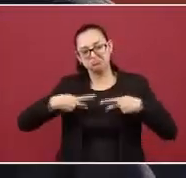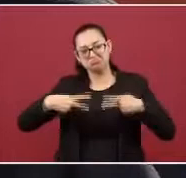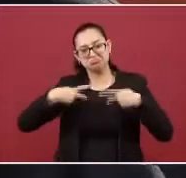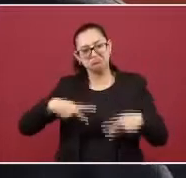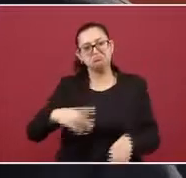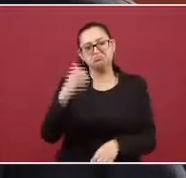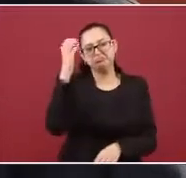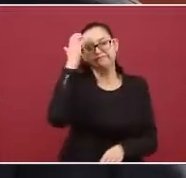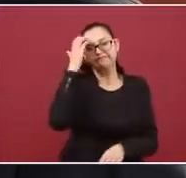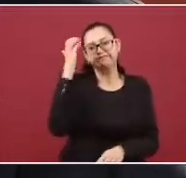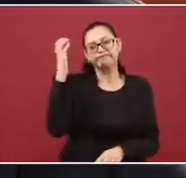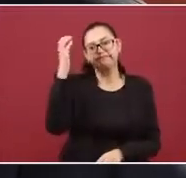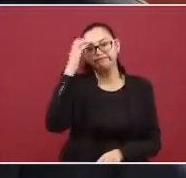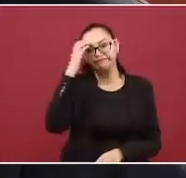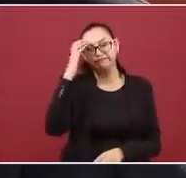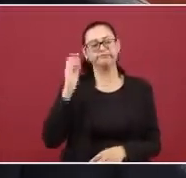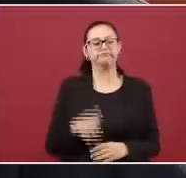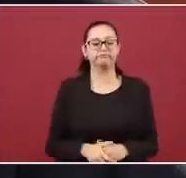de los mexicanos.